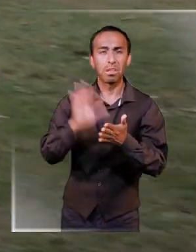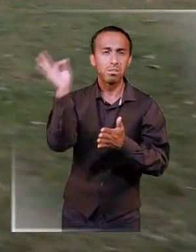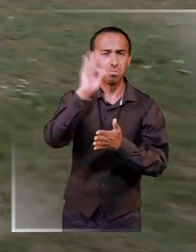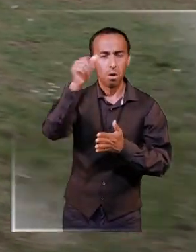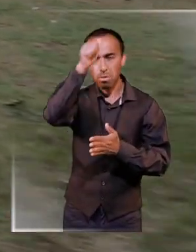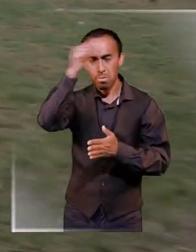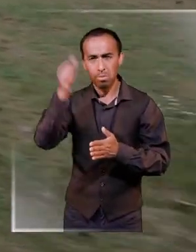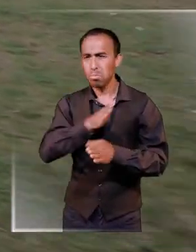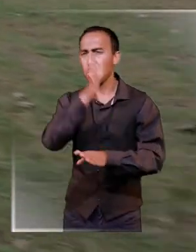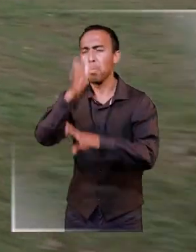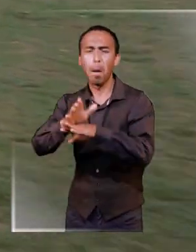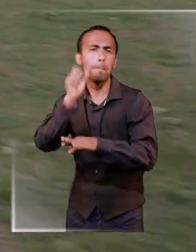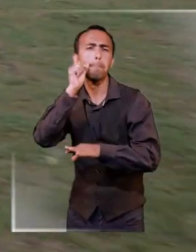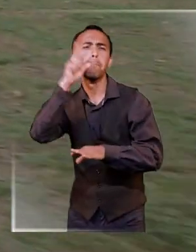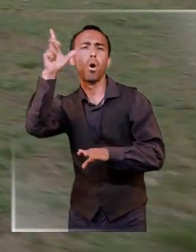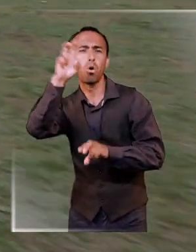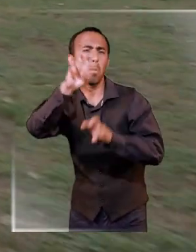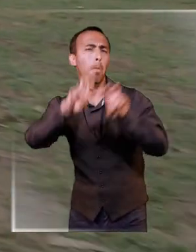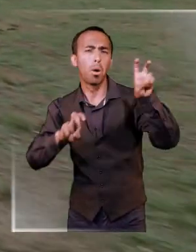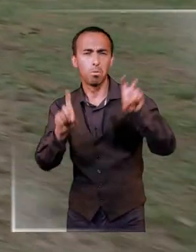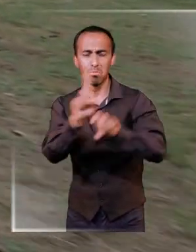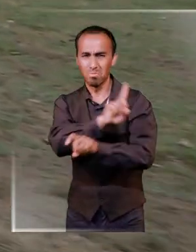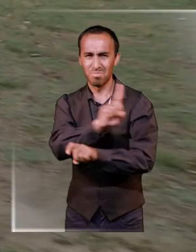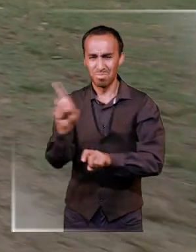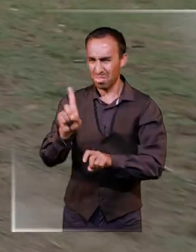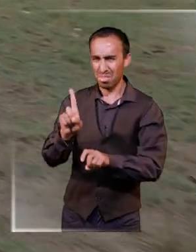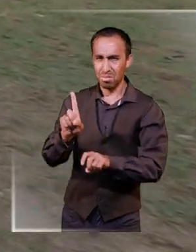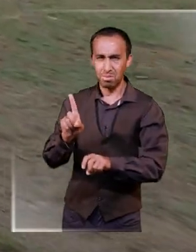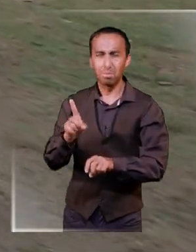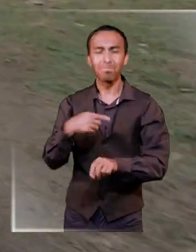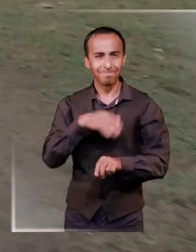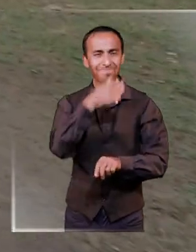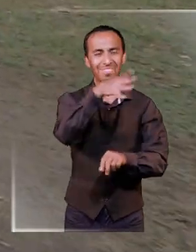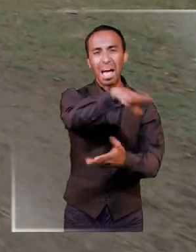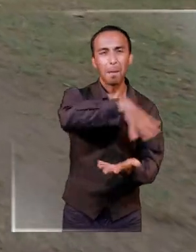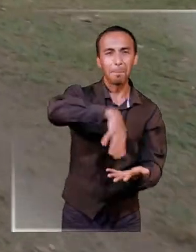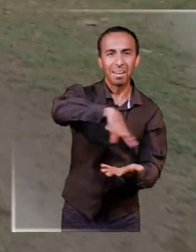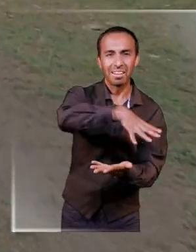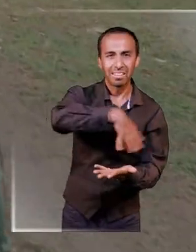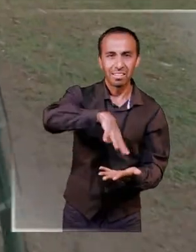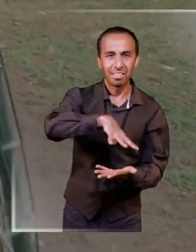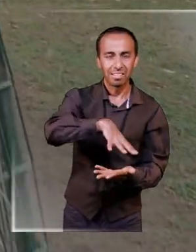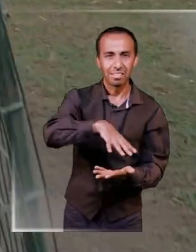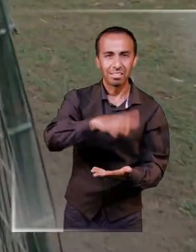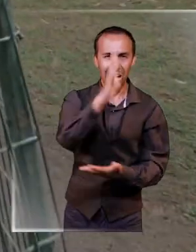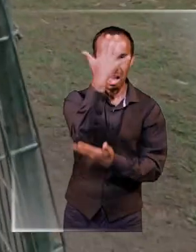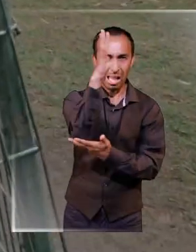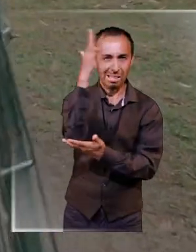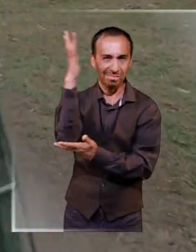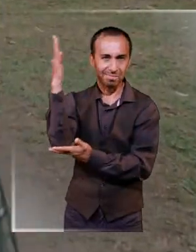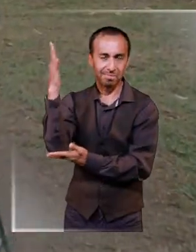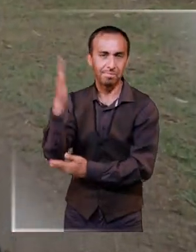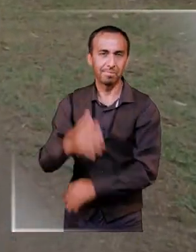Nuestro panorama no es ir a un centro comercial. Jamás. Nuestro panorama sí es ir al jardín botánico, por ejemplo.